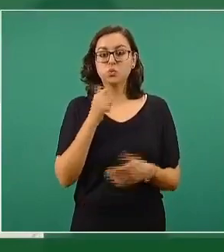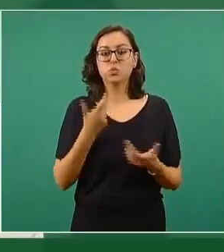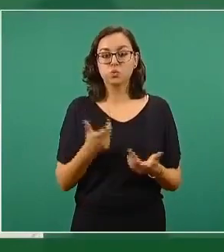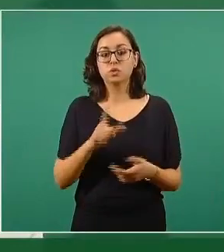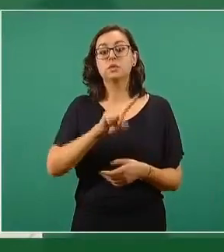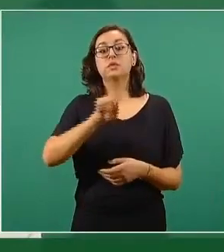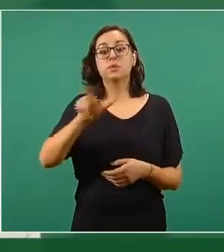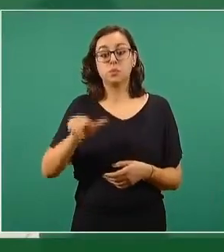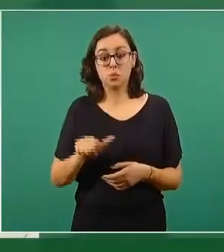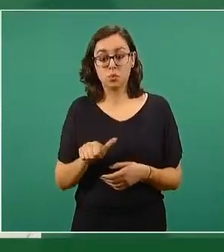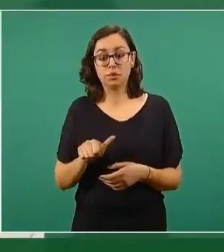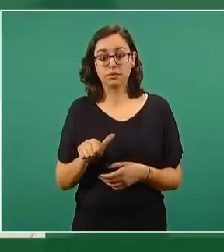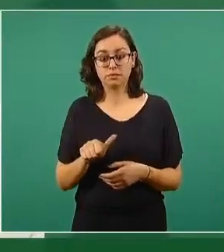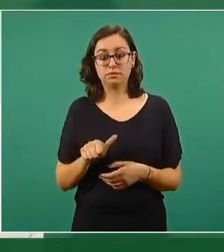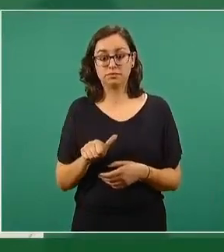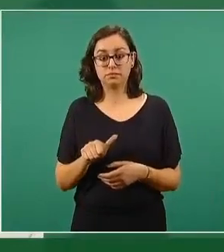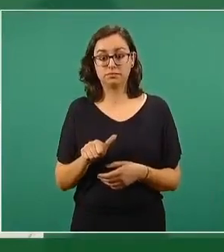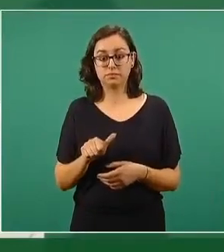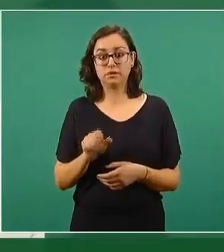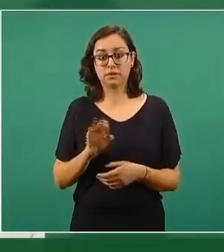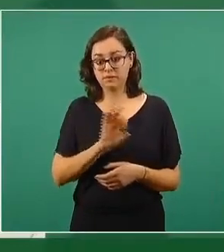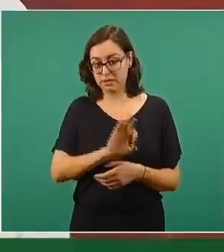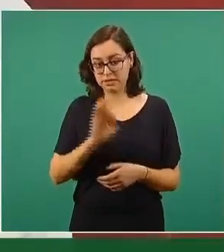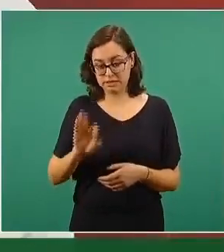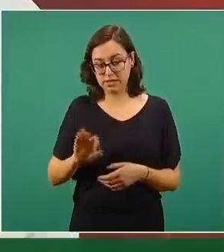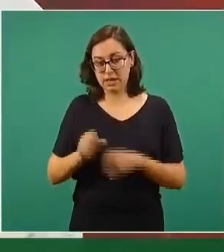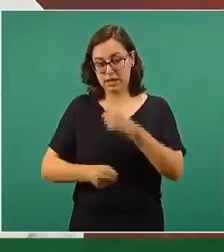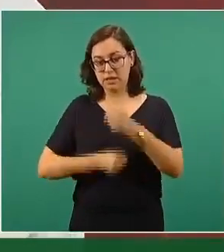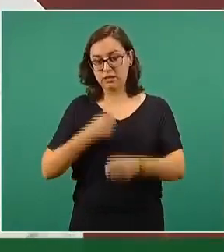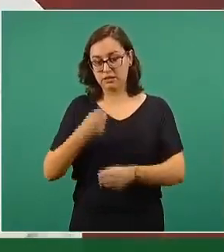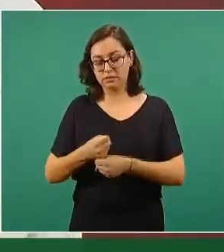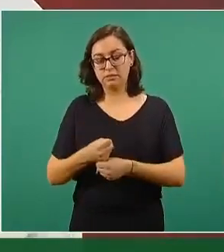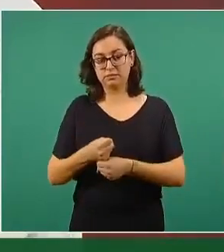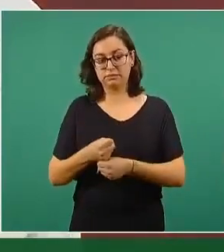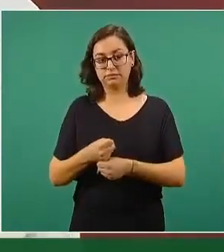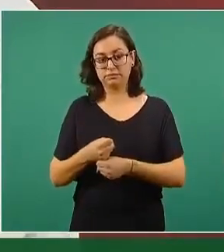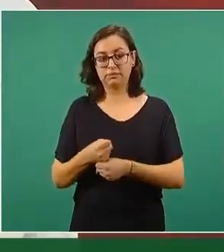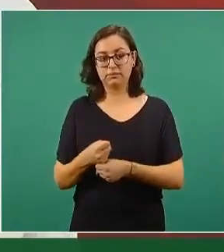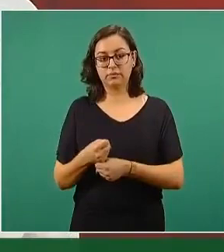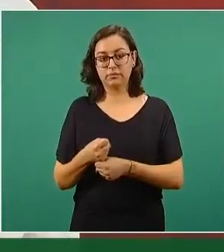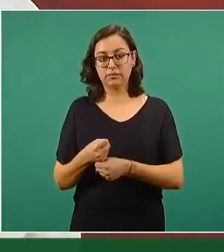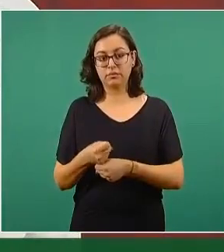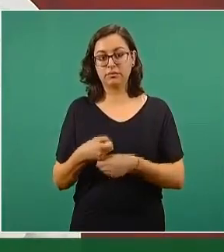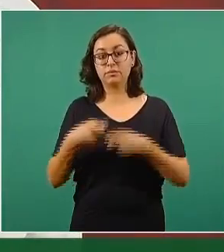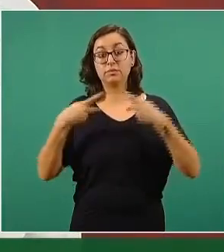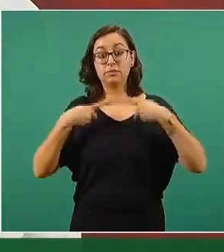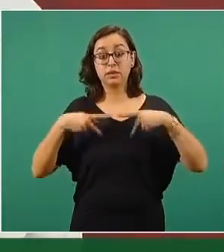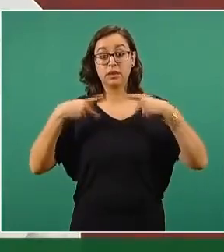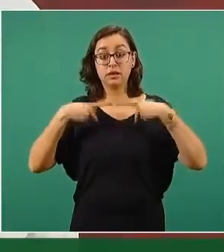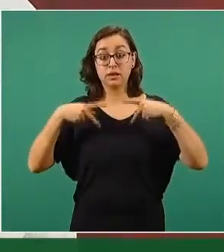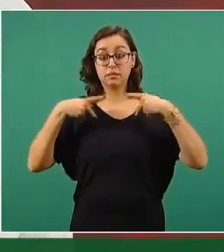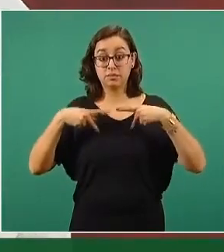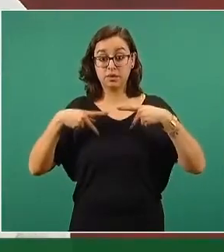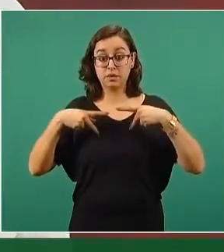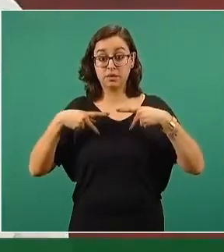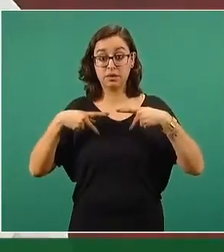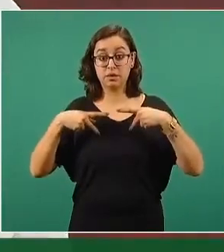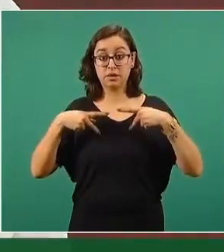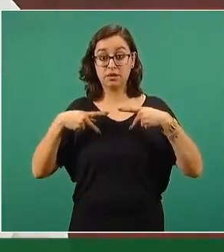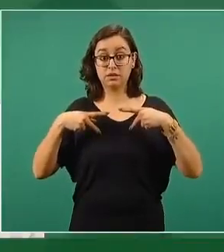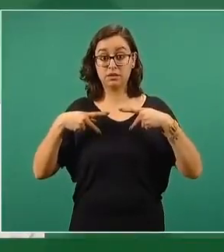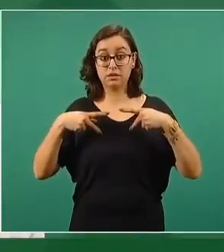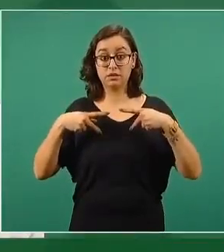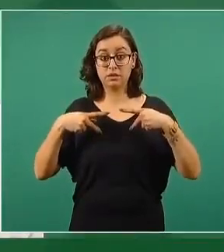para vacunarse en función de su edad. Y las personas que todavía no llegan